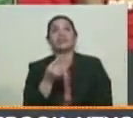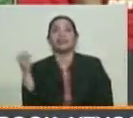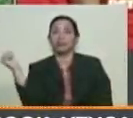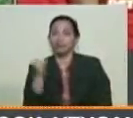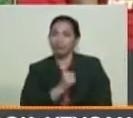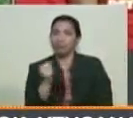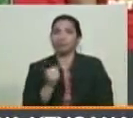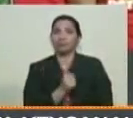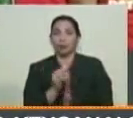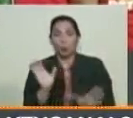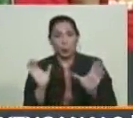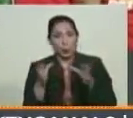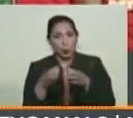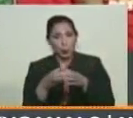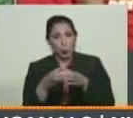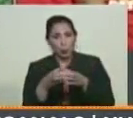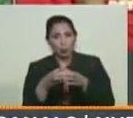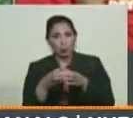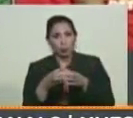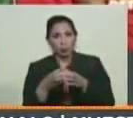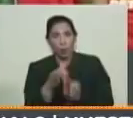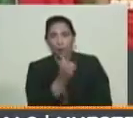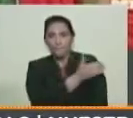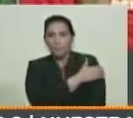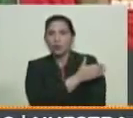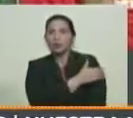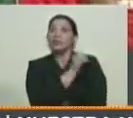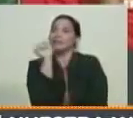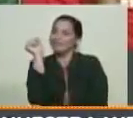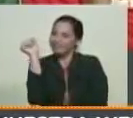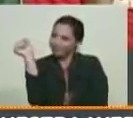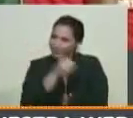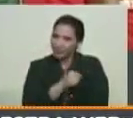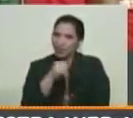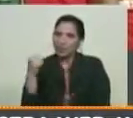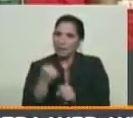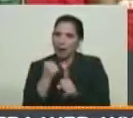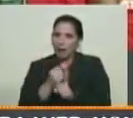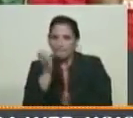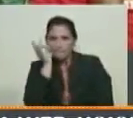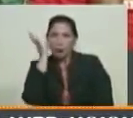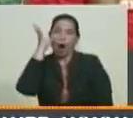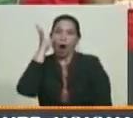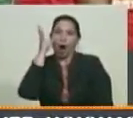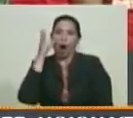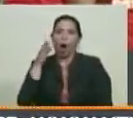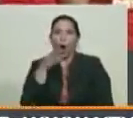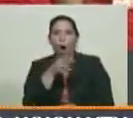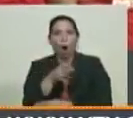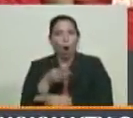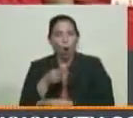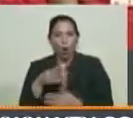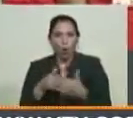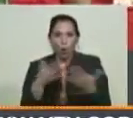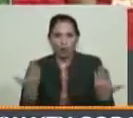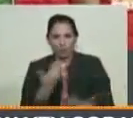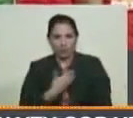que la derecha está involucrada en el intento de asesinato contra el presidente Nicolás Maduro. Nos corresponde a